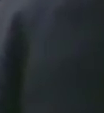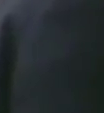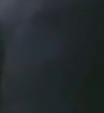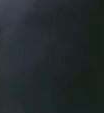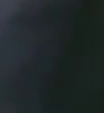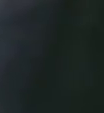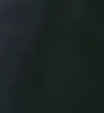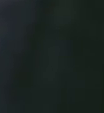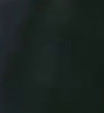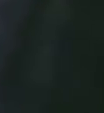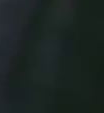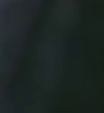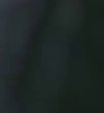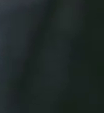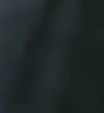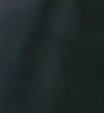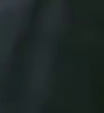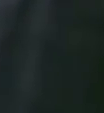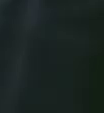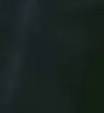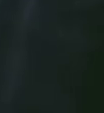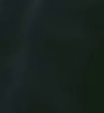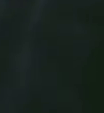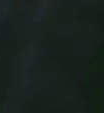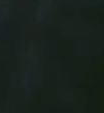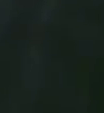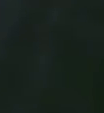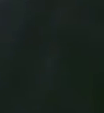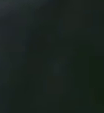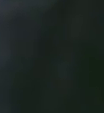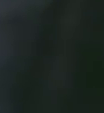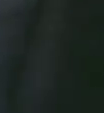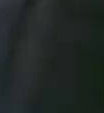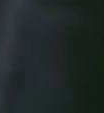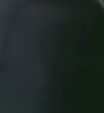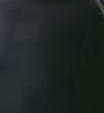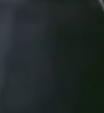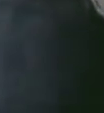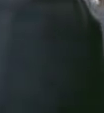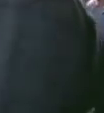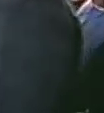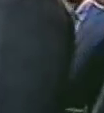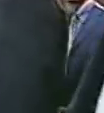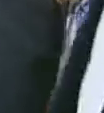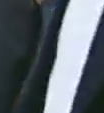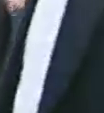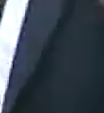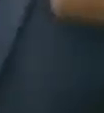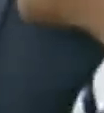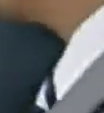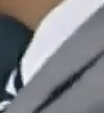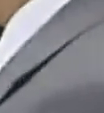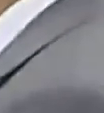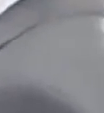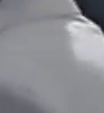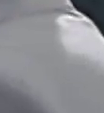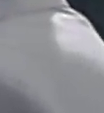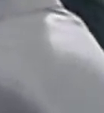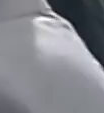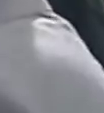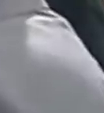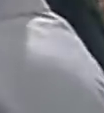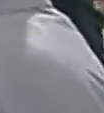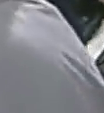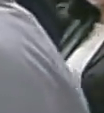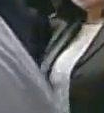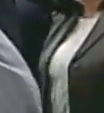área de la agricultura, el área de la producción y avanzar hacia ese modelo postpetrolero al que ha hecho énfasis